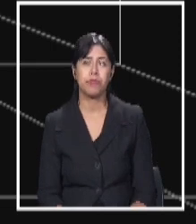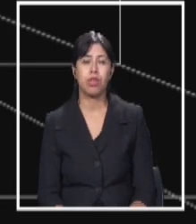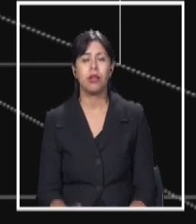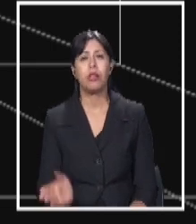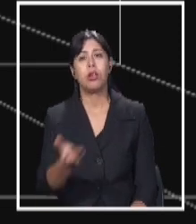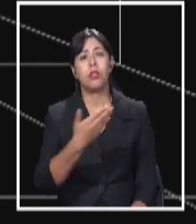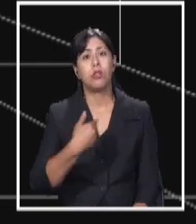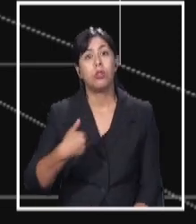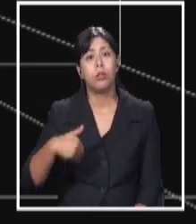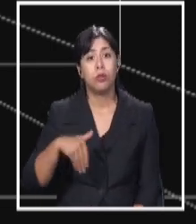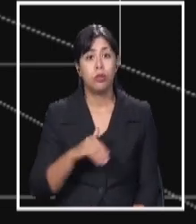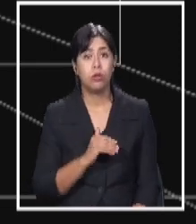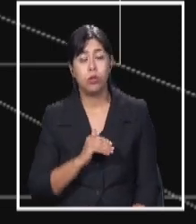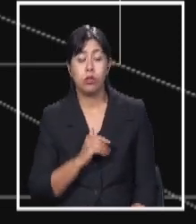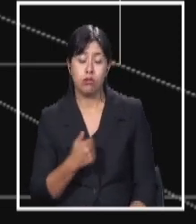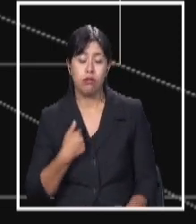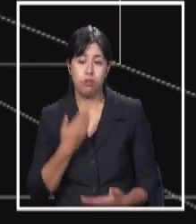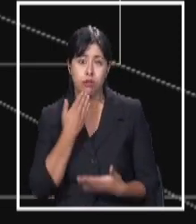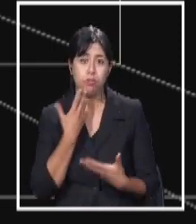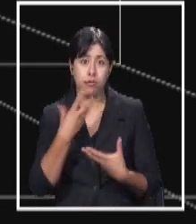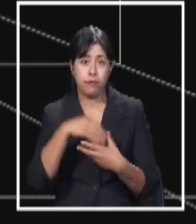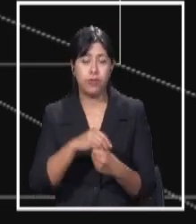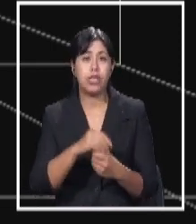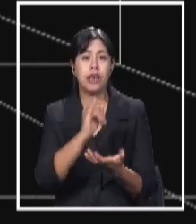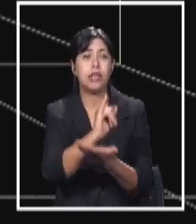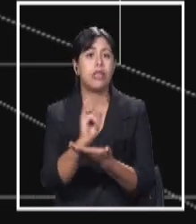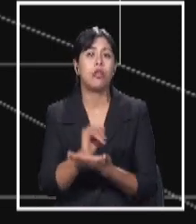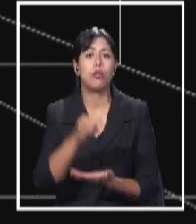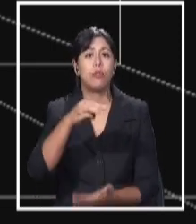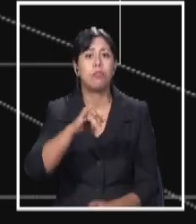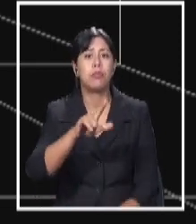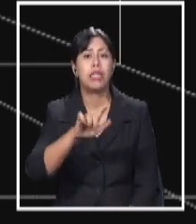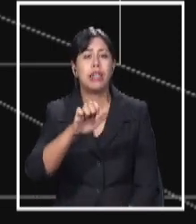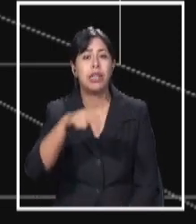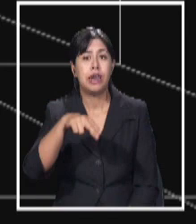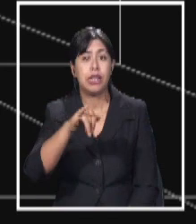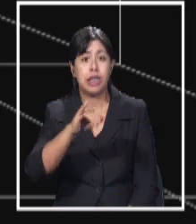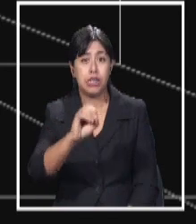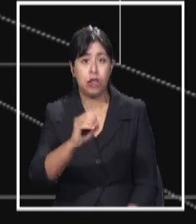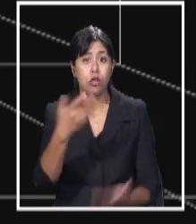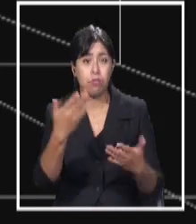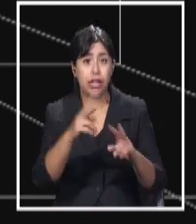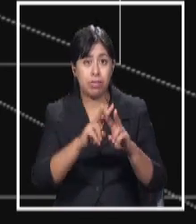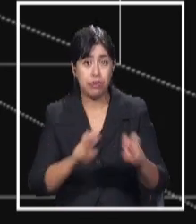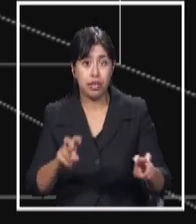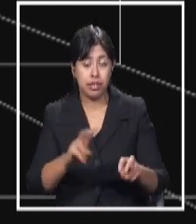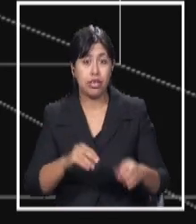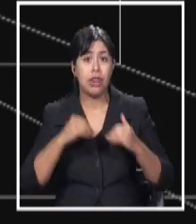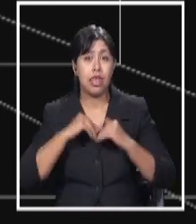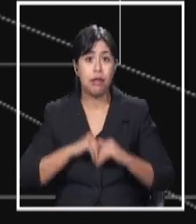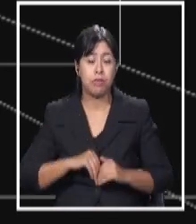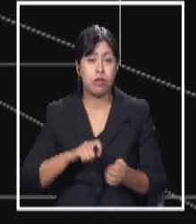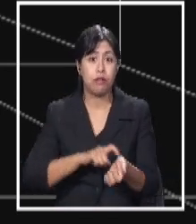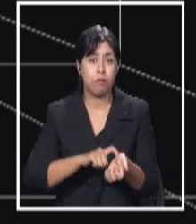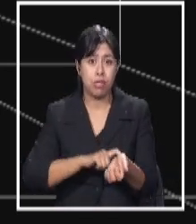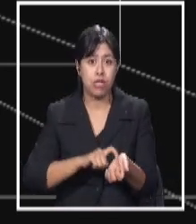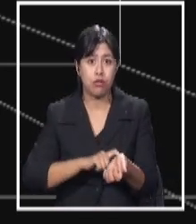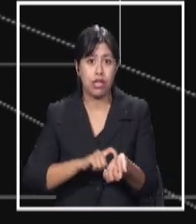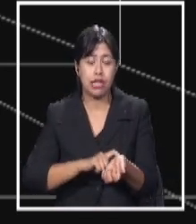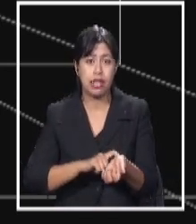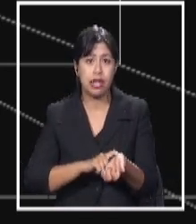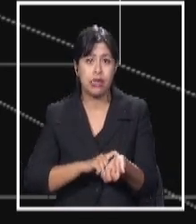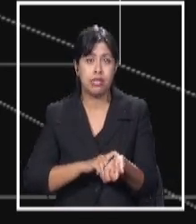Nosotros yo formo parte de un Instituto Milenio, el Instituto Milenio para la Investigación en Depresión y Personalidad,